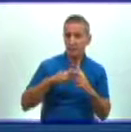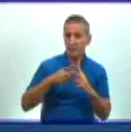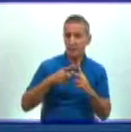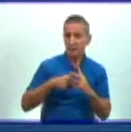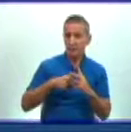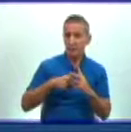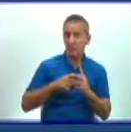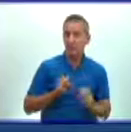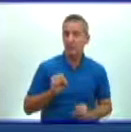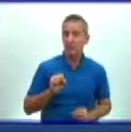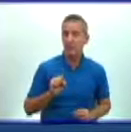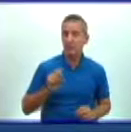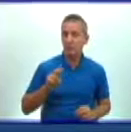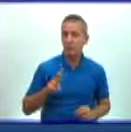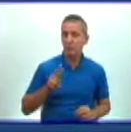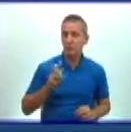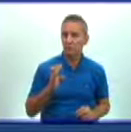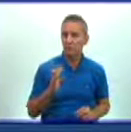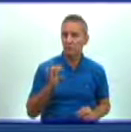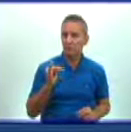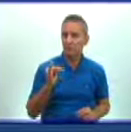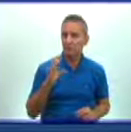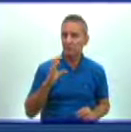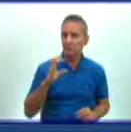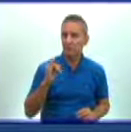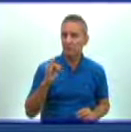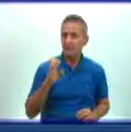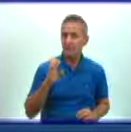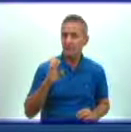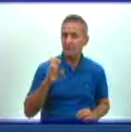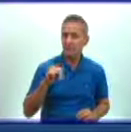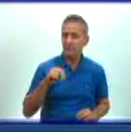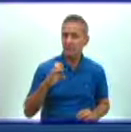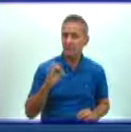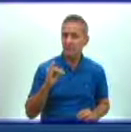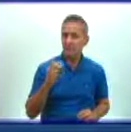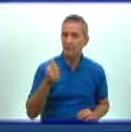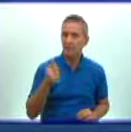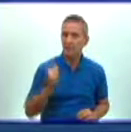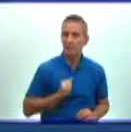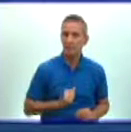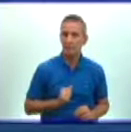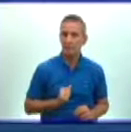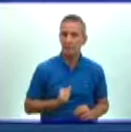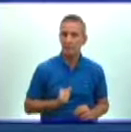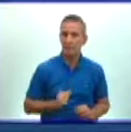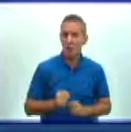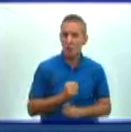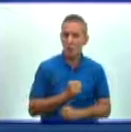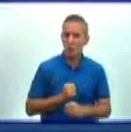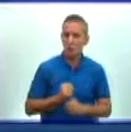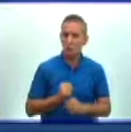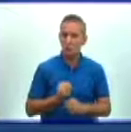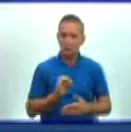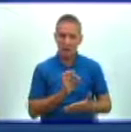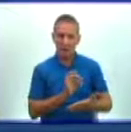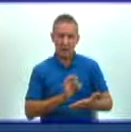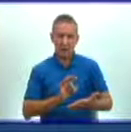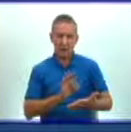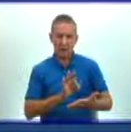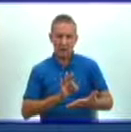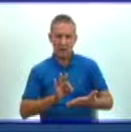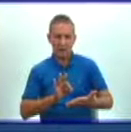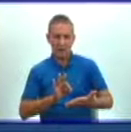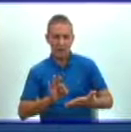calidad, con claridad. Usted tiene que utilizar una letra legible que todos